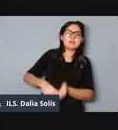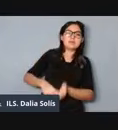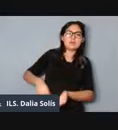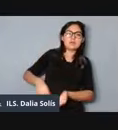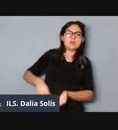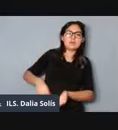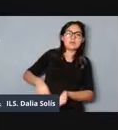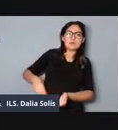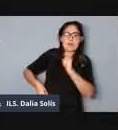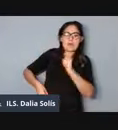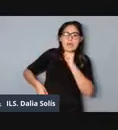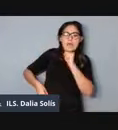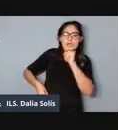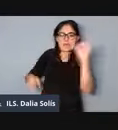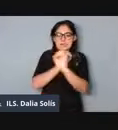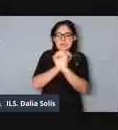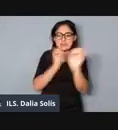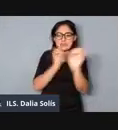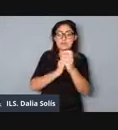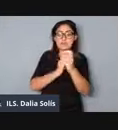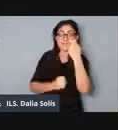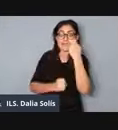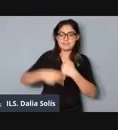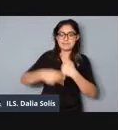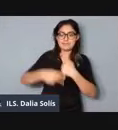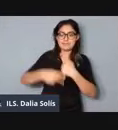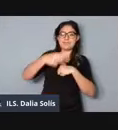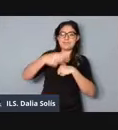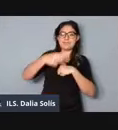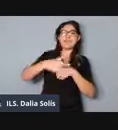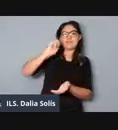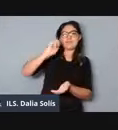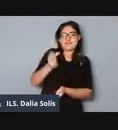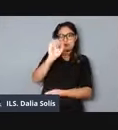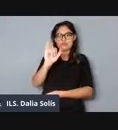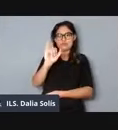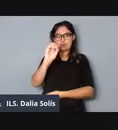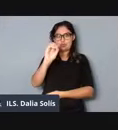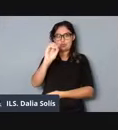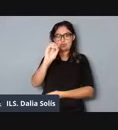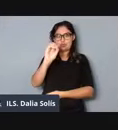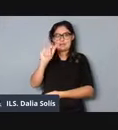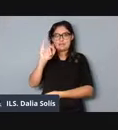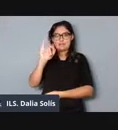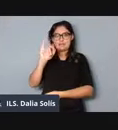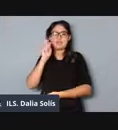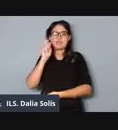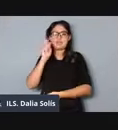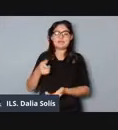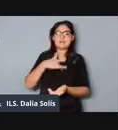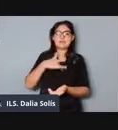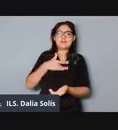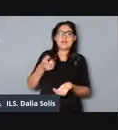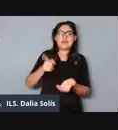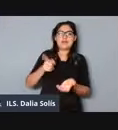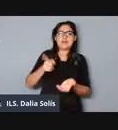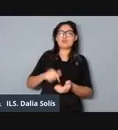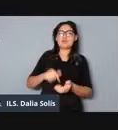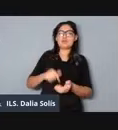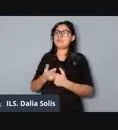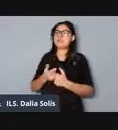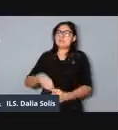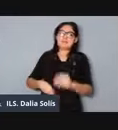Los sociópatas, las personas que tienen una condición de enfermedad de la salud denominada sociopatía, no